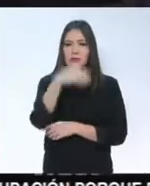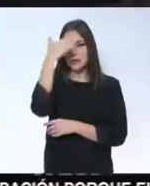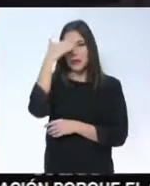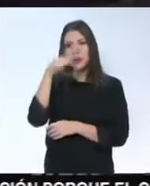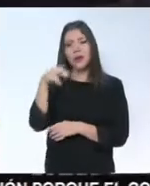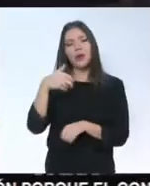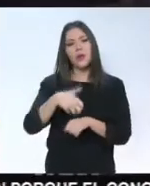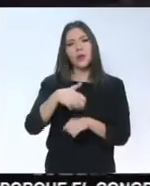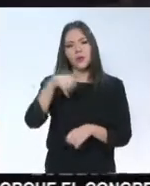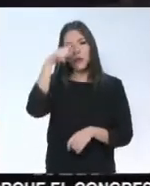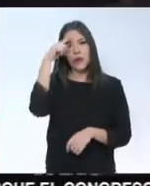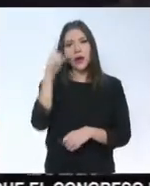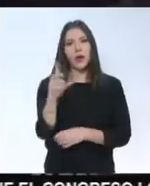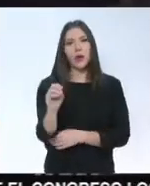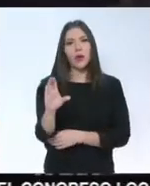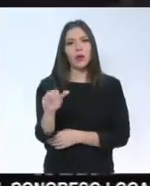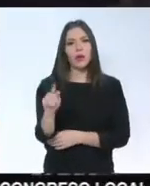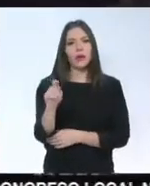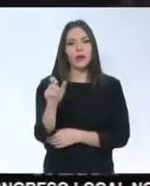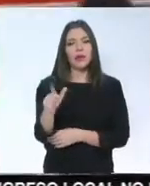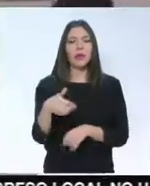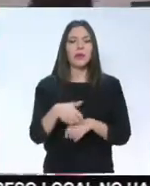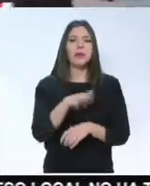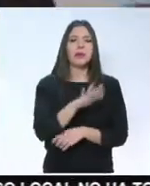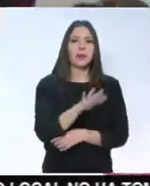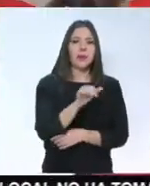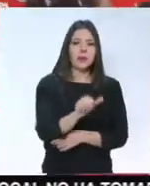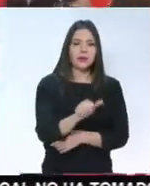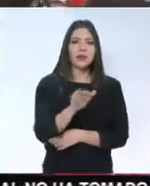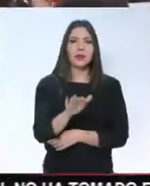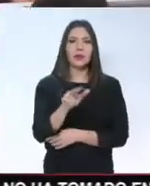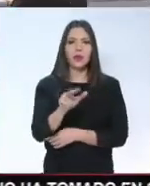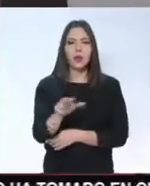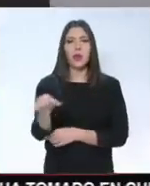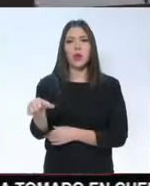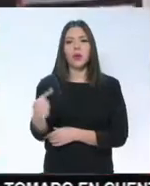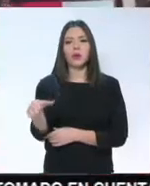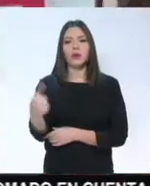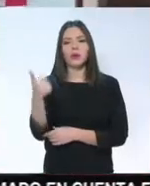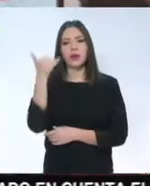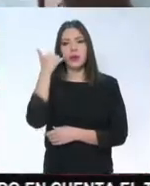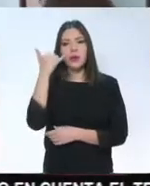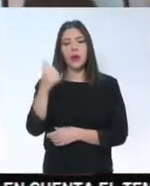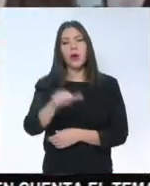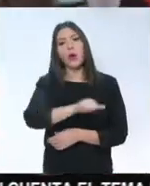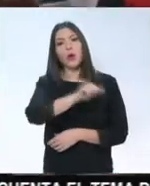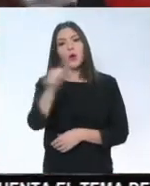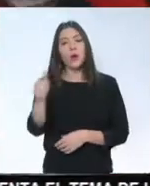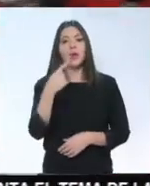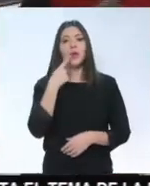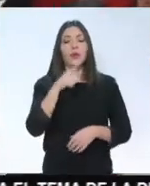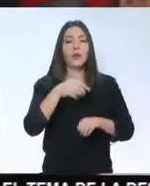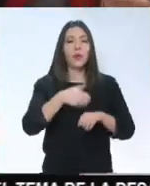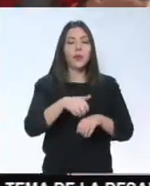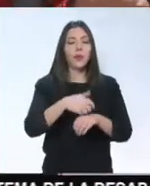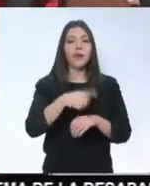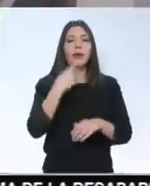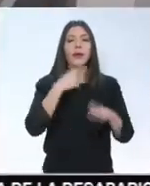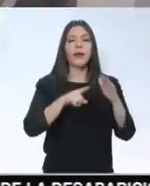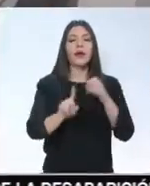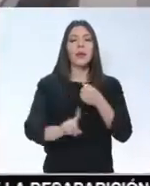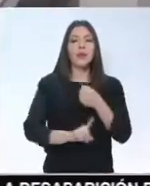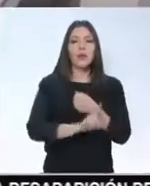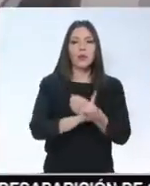56, 58, 11, 11. El resto de números no solamente se utilizan para reportar problemas